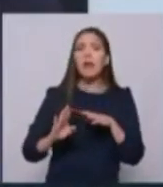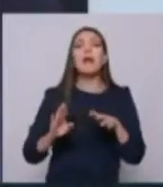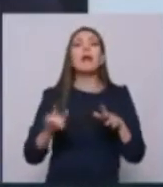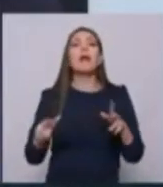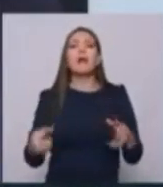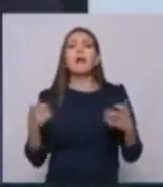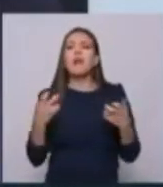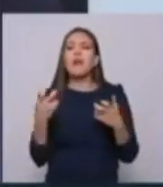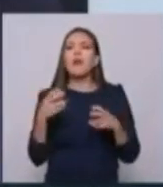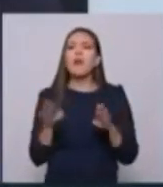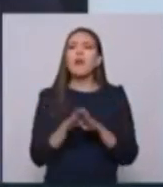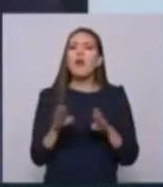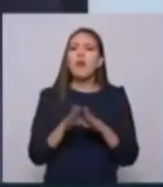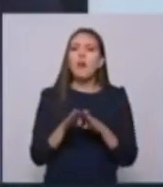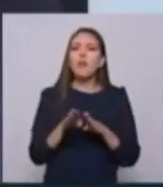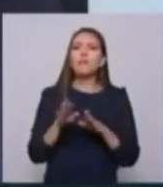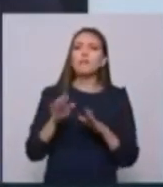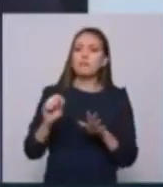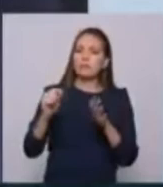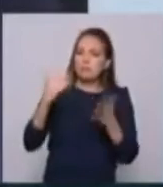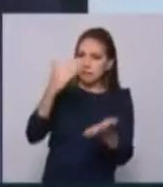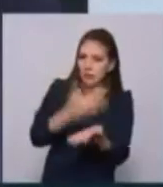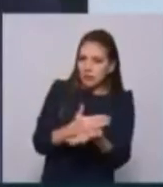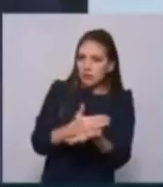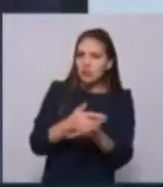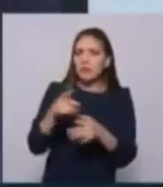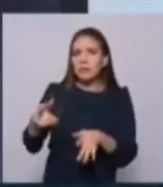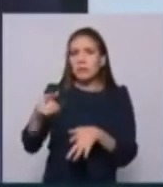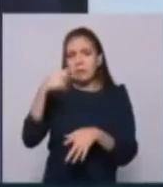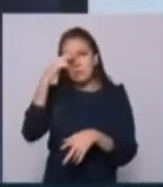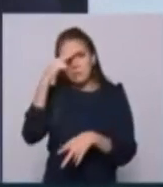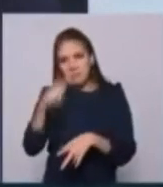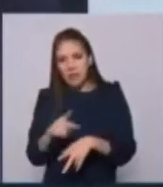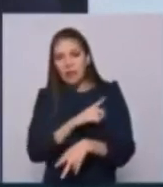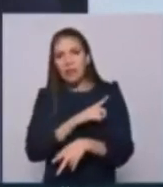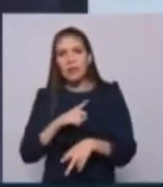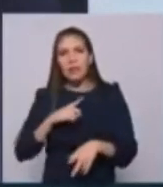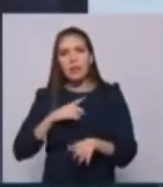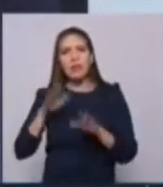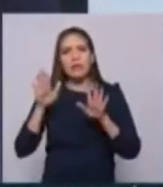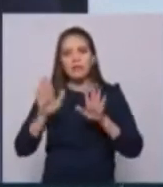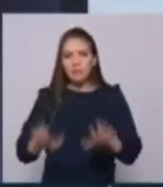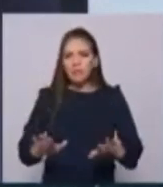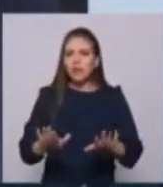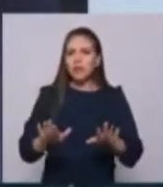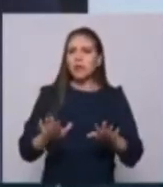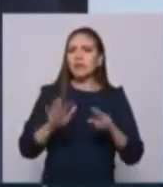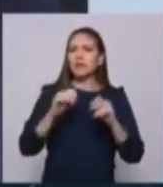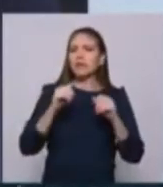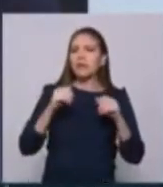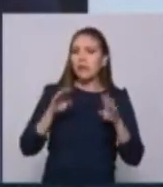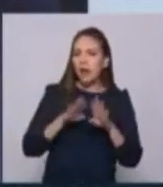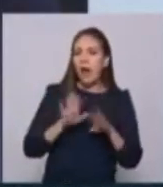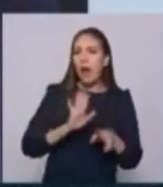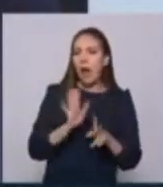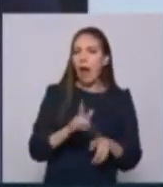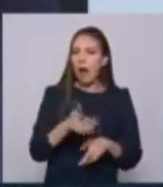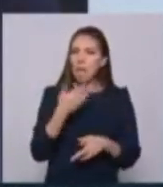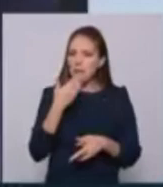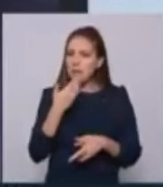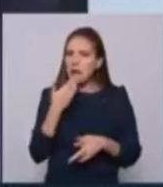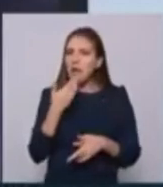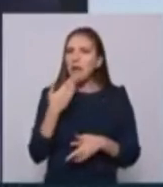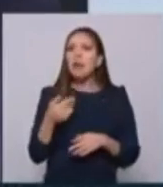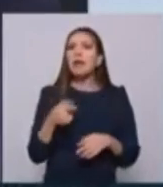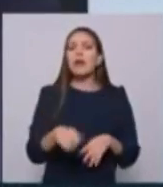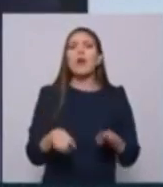esta cascada de freno, de México tú tienes que hacerlo, México tú hazlo, y lo hizo. Nos puso ahí la prueba, todavía no tenemos el 10,